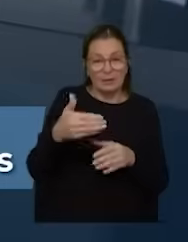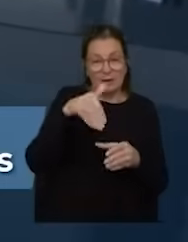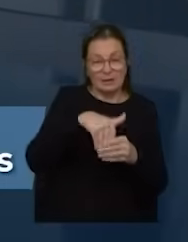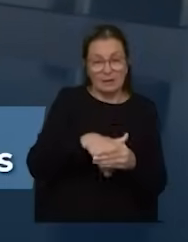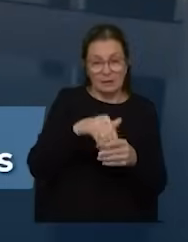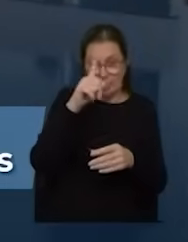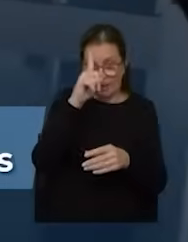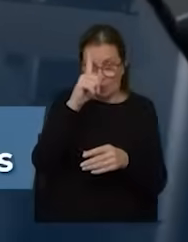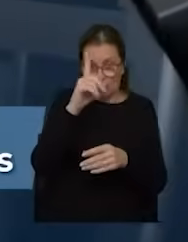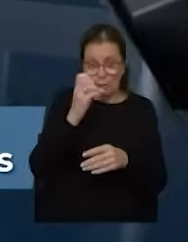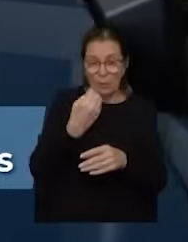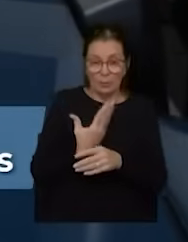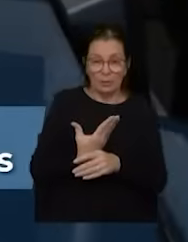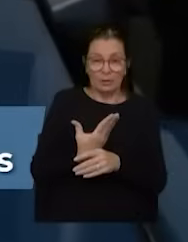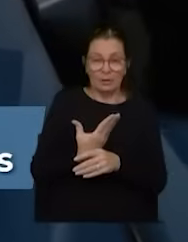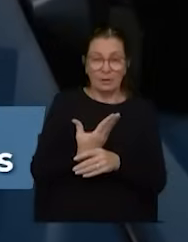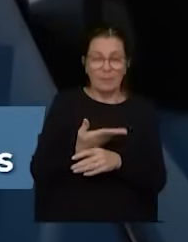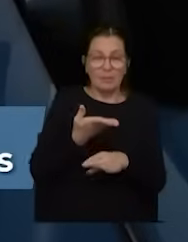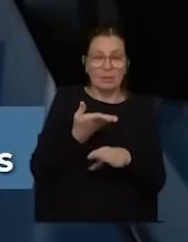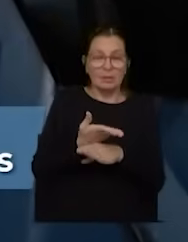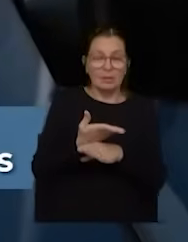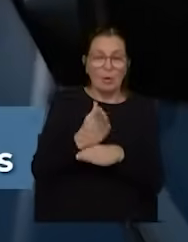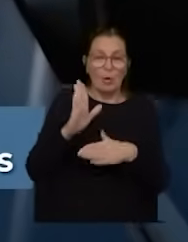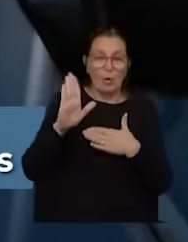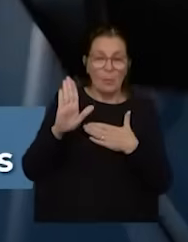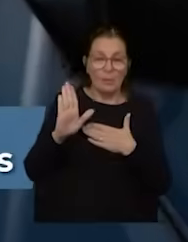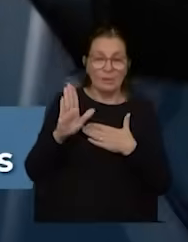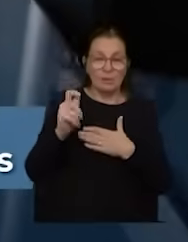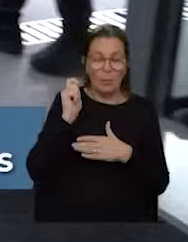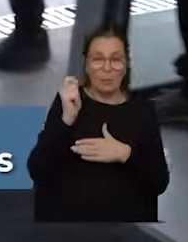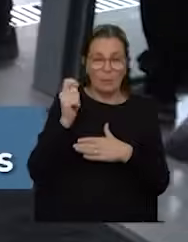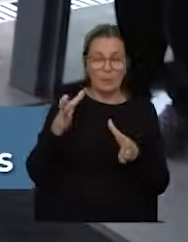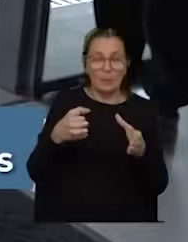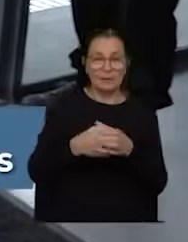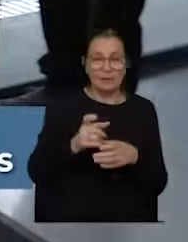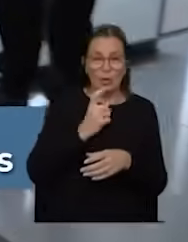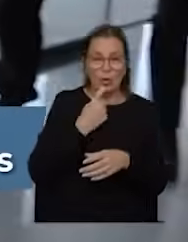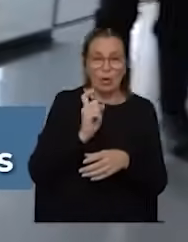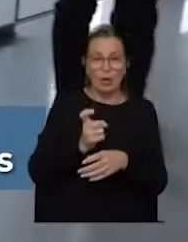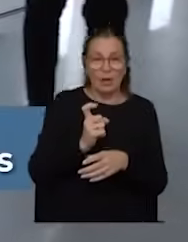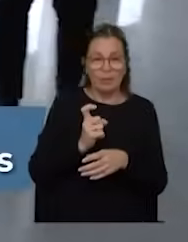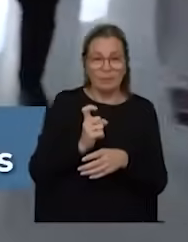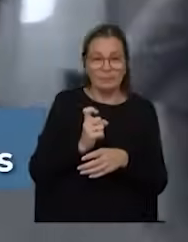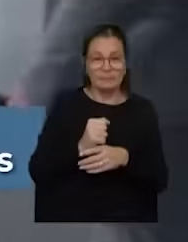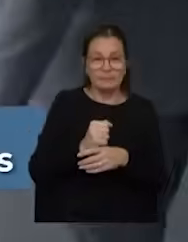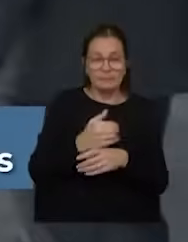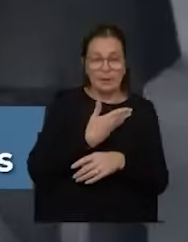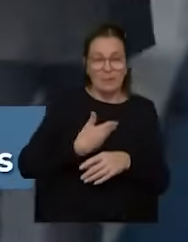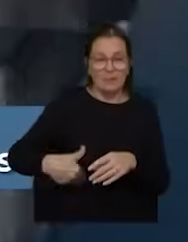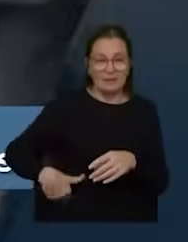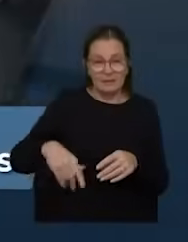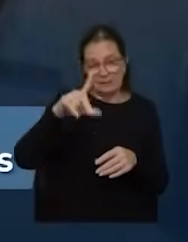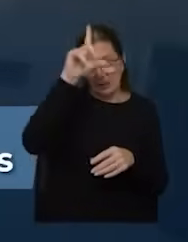para Julio por ped del compromiso público del partido Colorado para el presidente de la